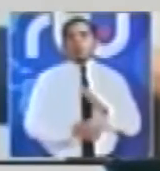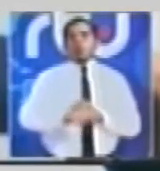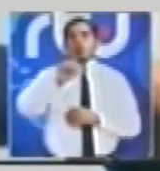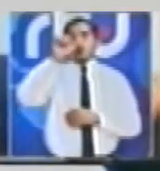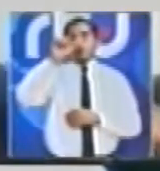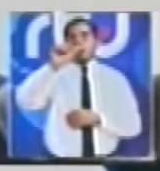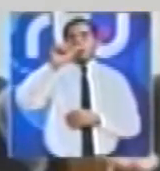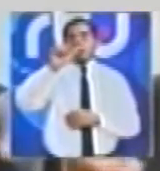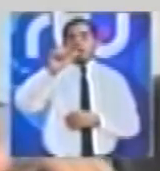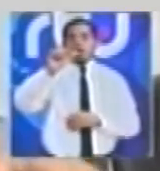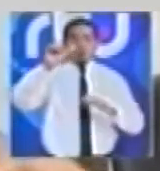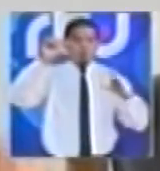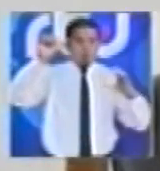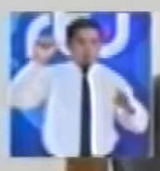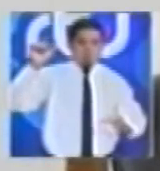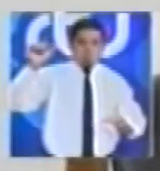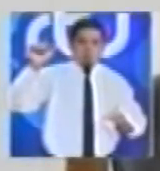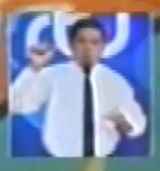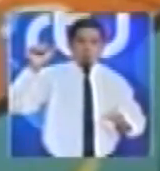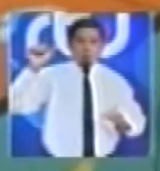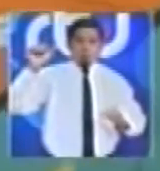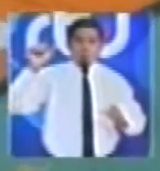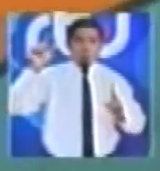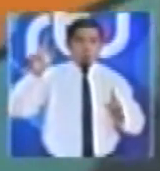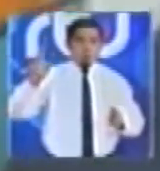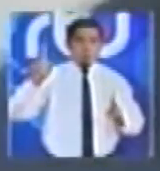A y la C siempre iba a ser C.